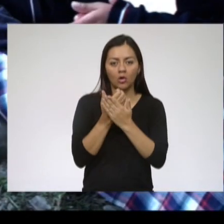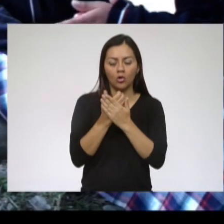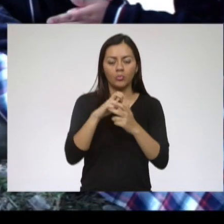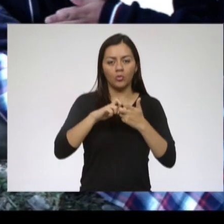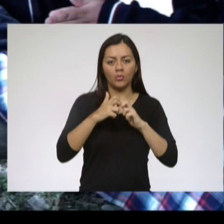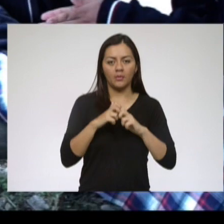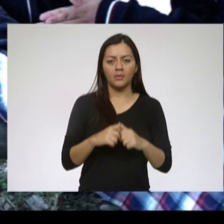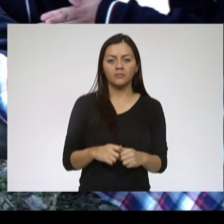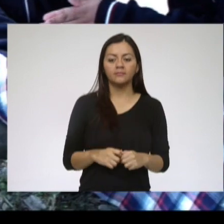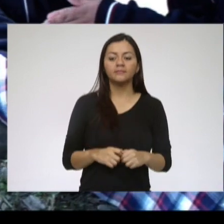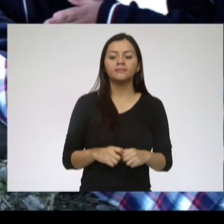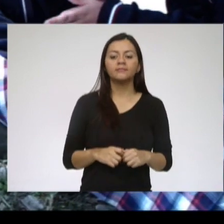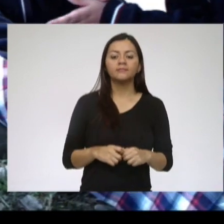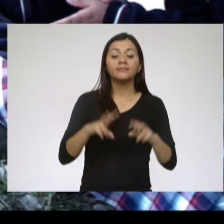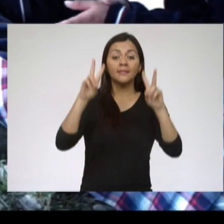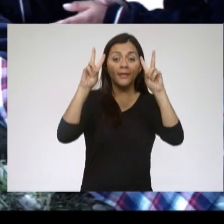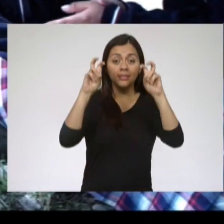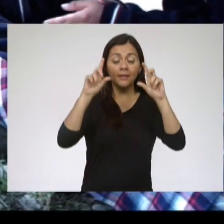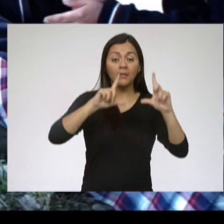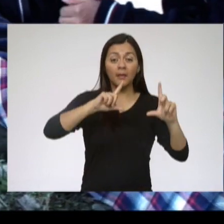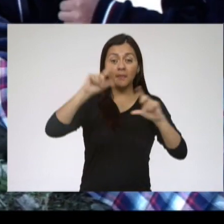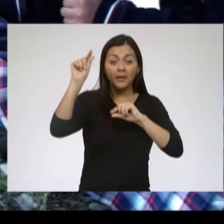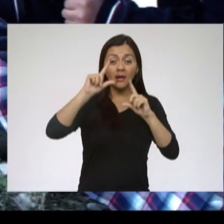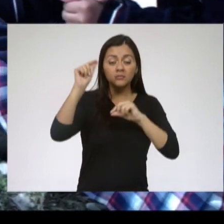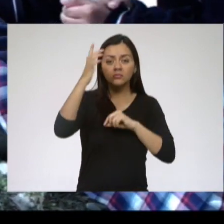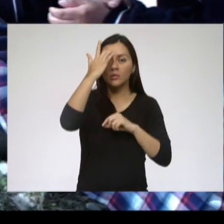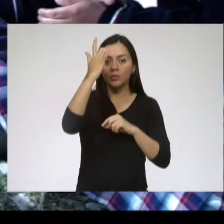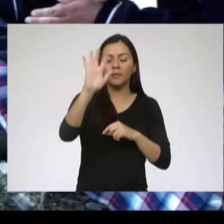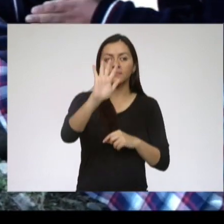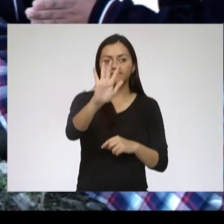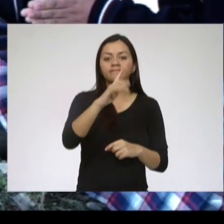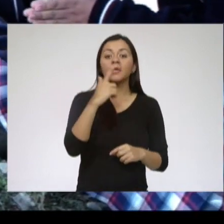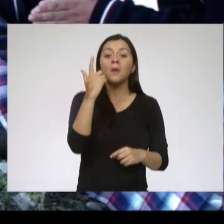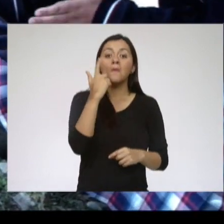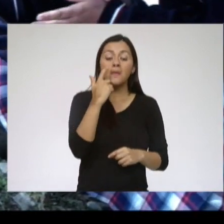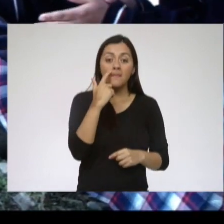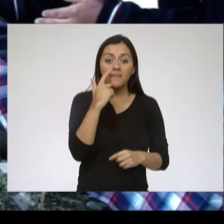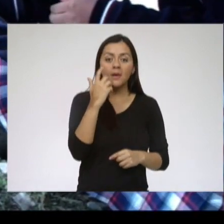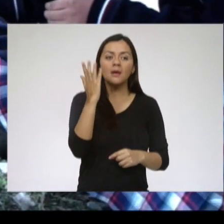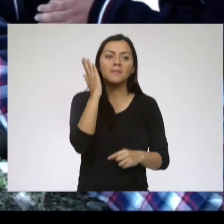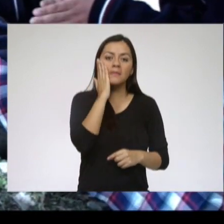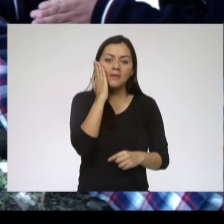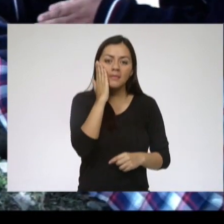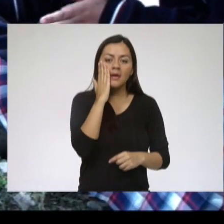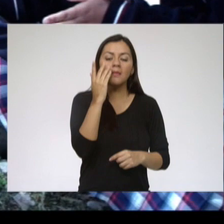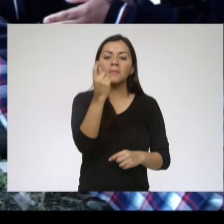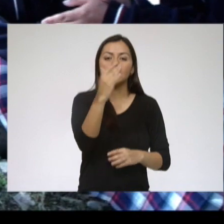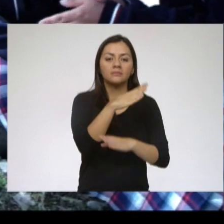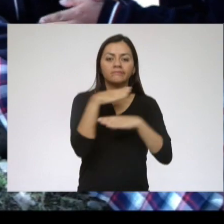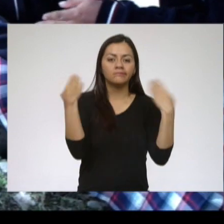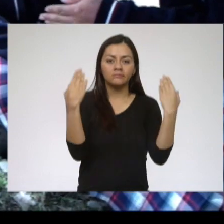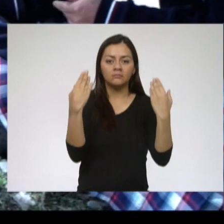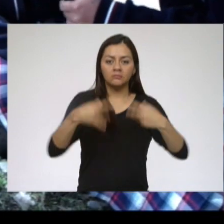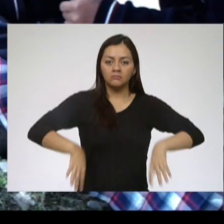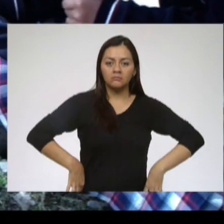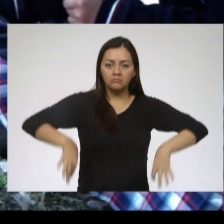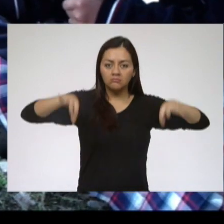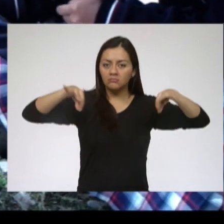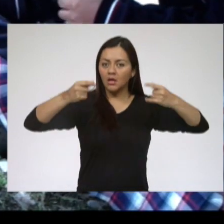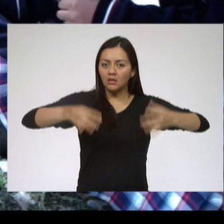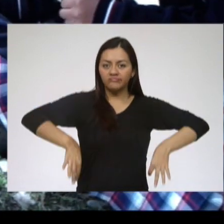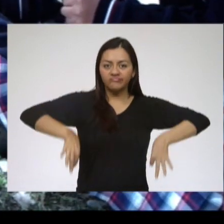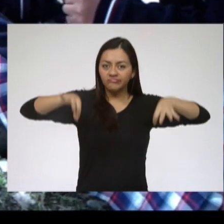La migración también es que se da relación que los papás se van por la falta de dinero.